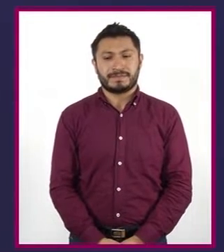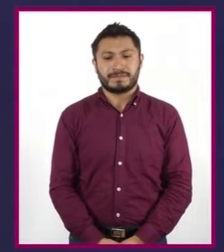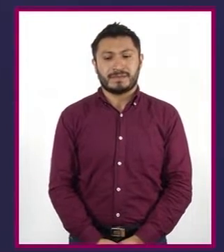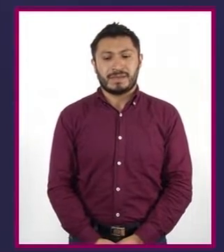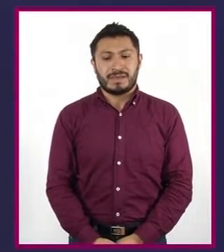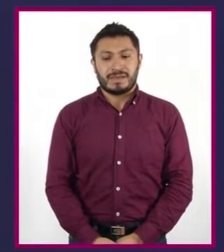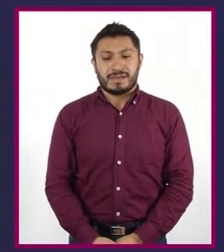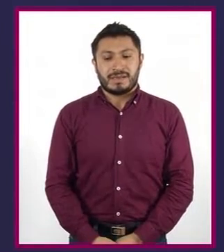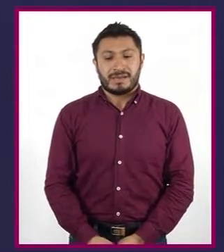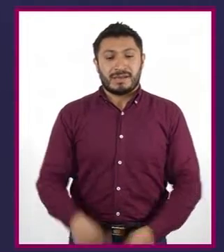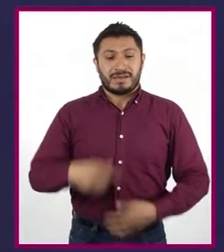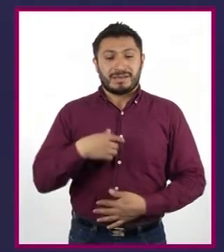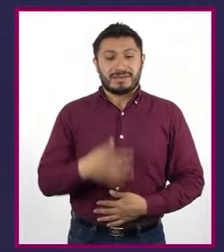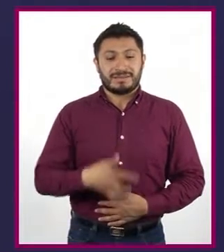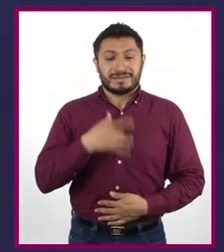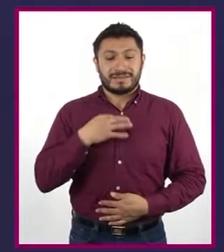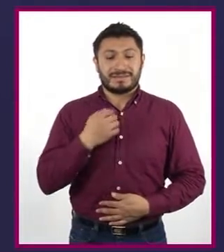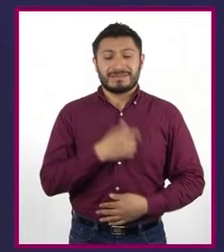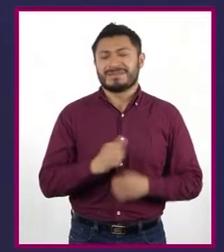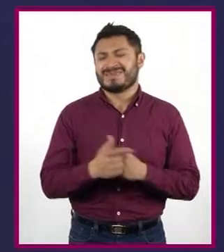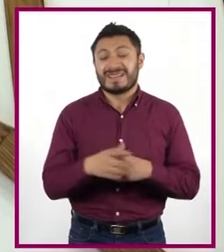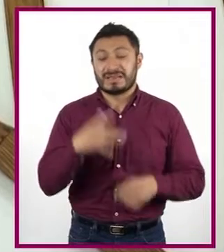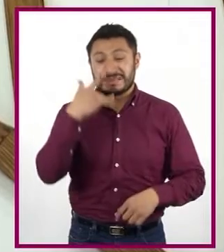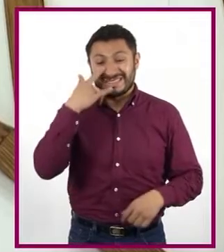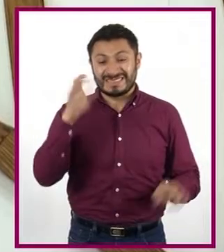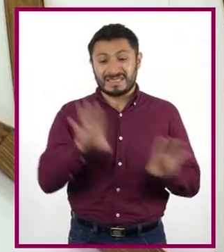Me está dando algo, maestra.